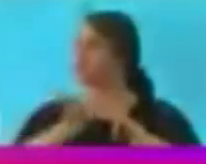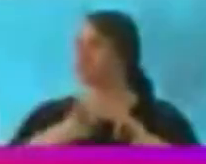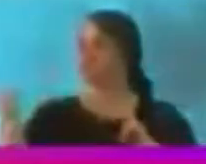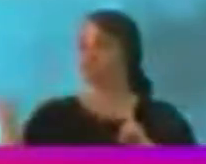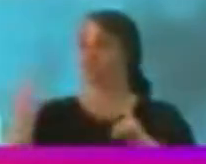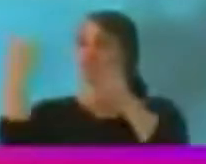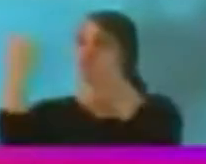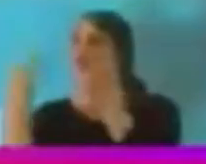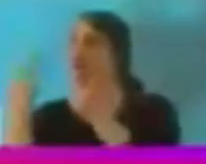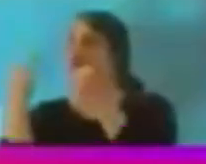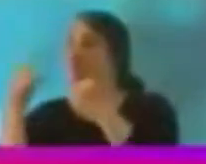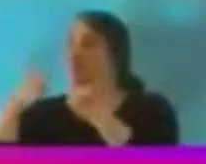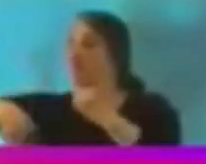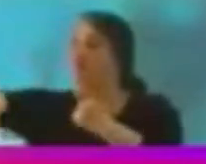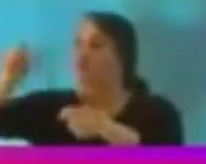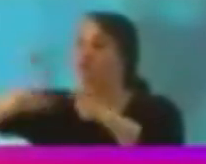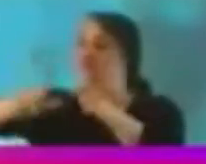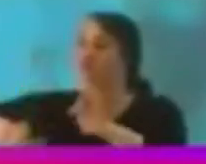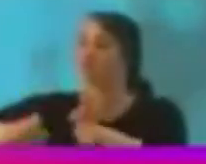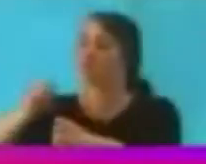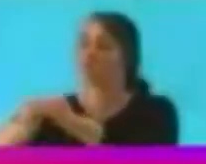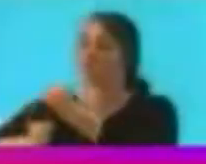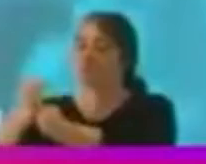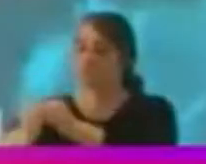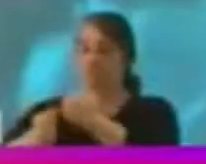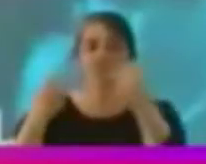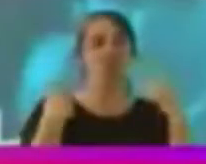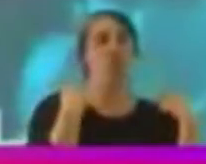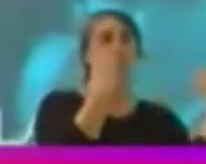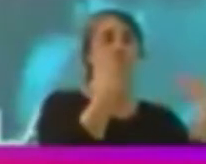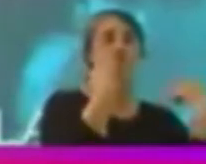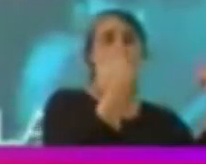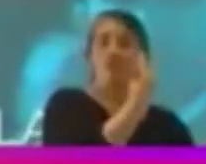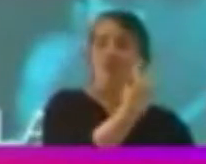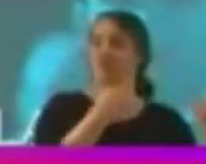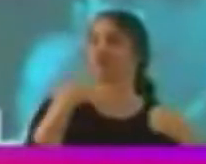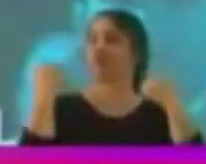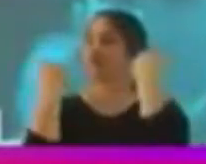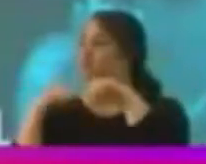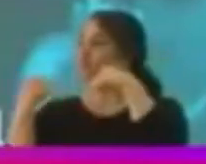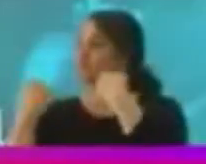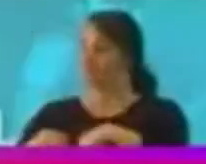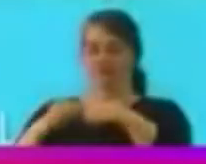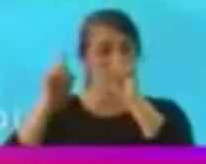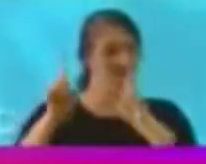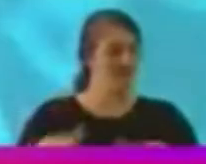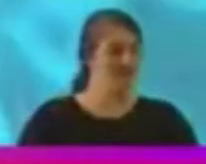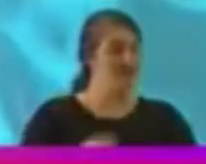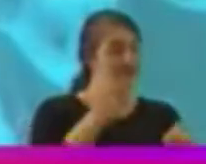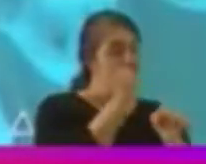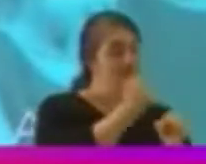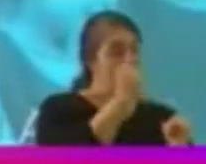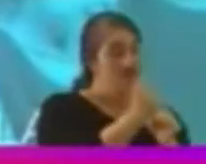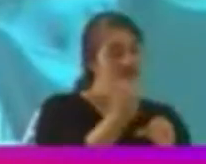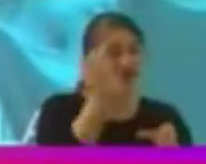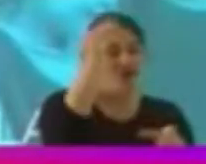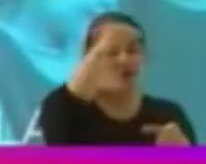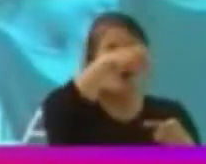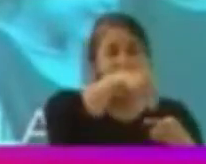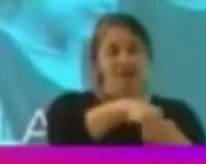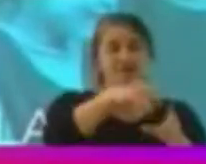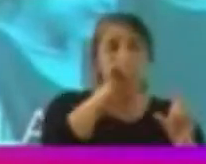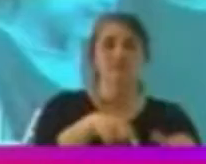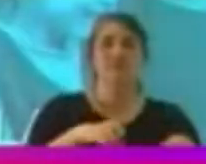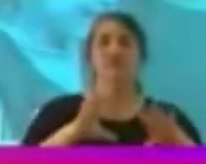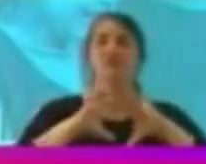popular, turismo, deporte, y dentro del eje de producción y empleo también incorporamos la cuestión ambiental.